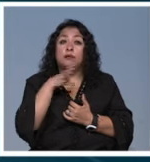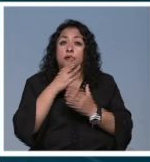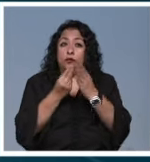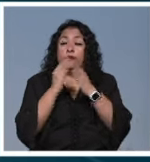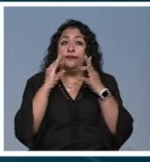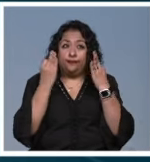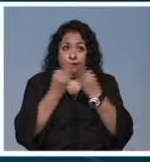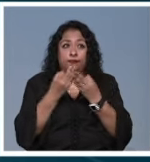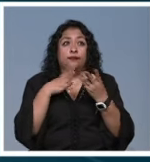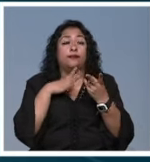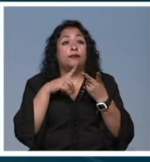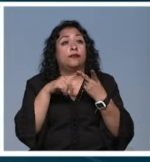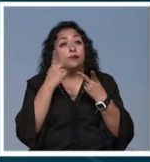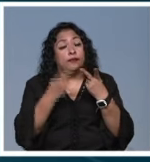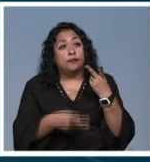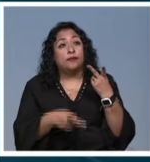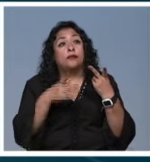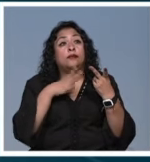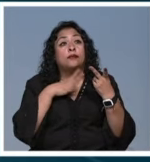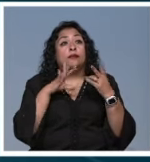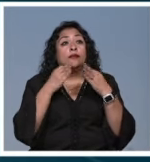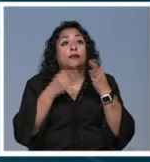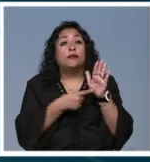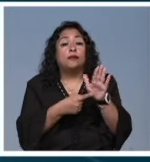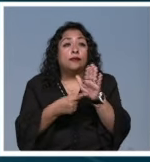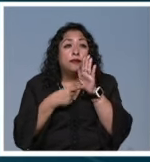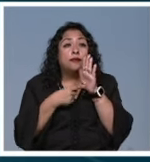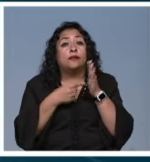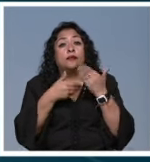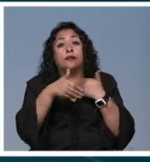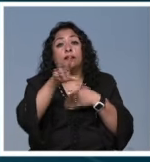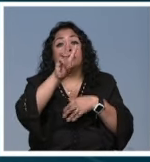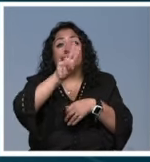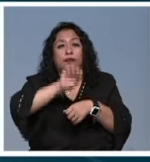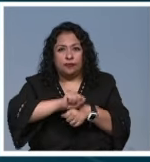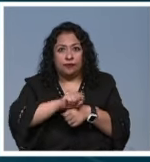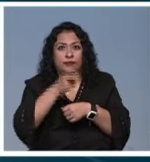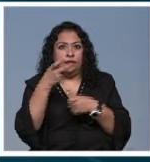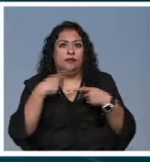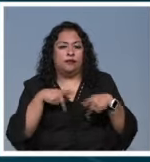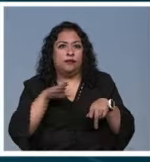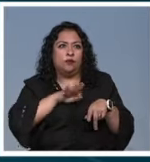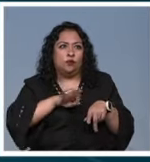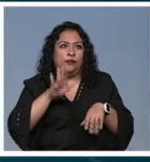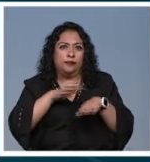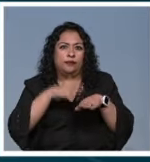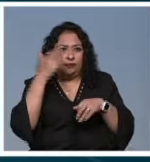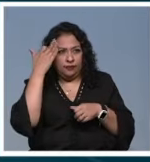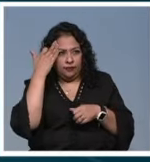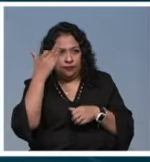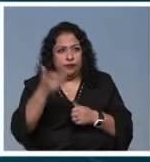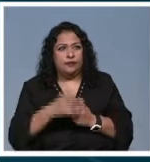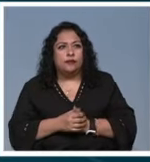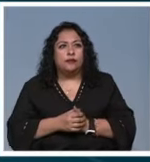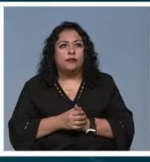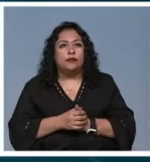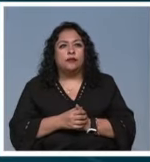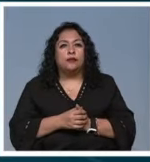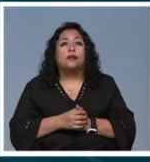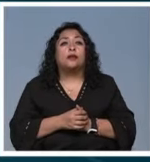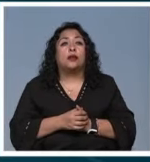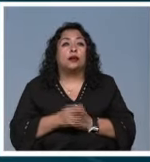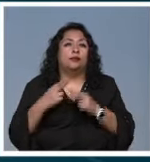formas. Vamos a tener un programa que va a tener una forma de exhibición a lo largo de 3 semanas, cosa que la gente va a poder tener mucho más tiempo.